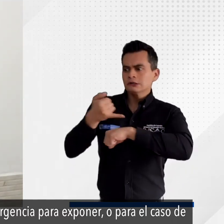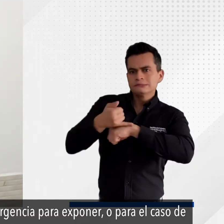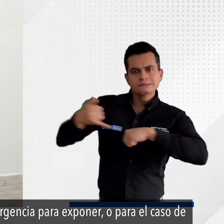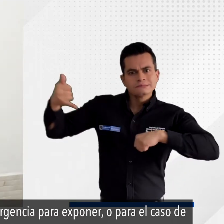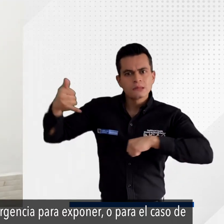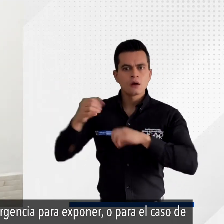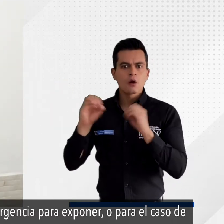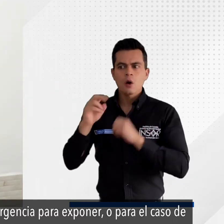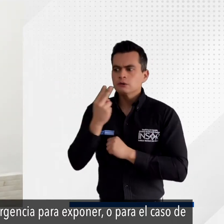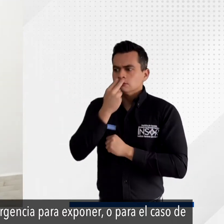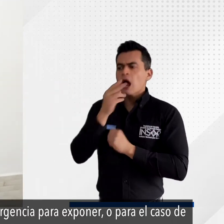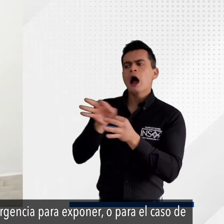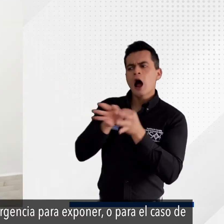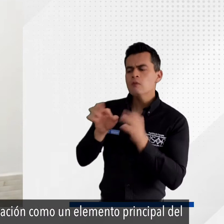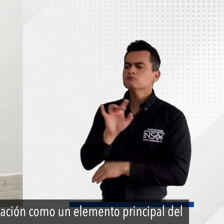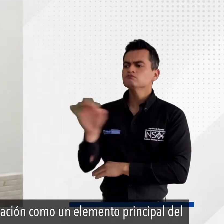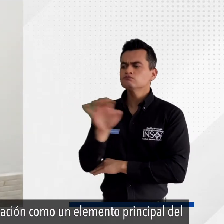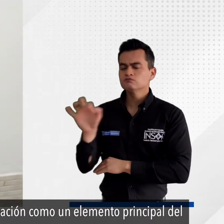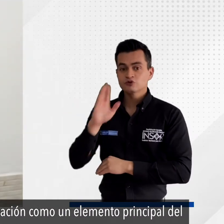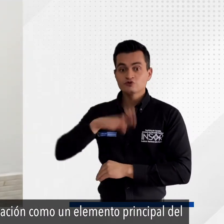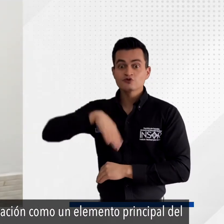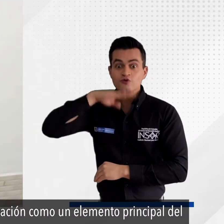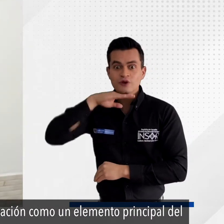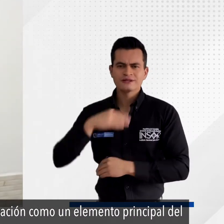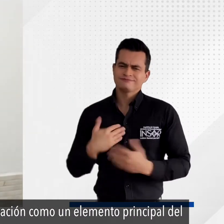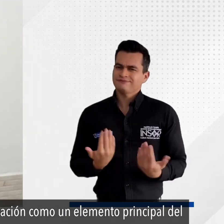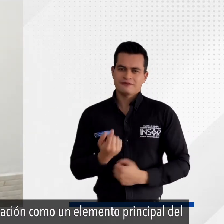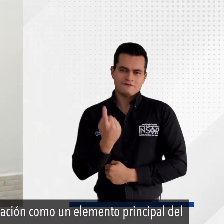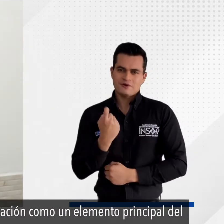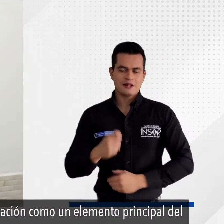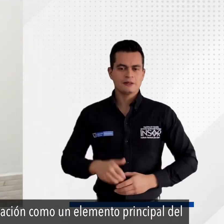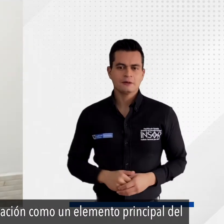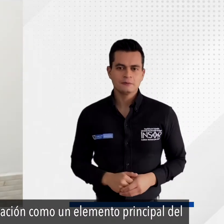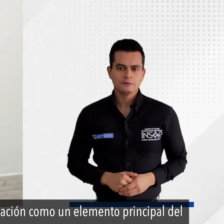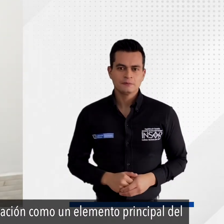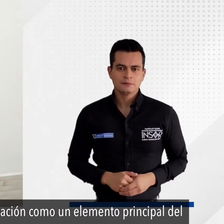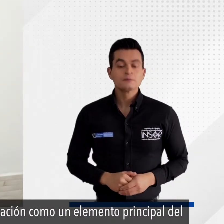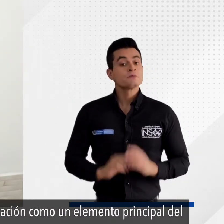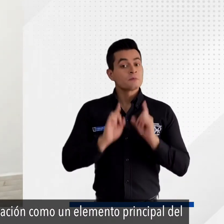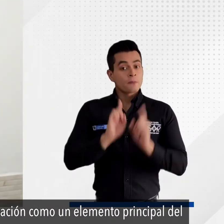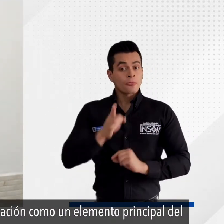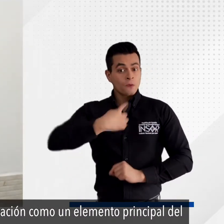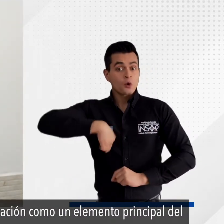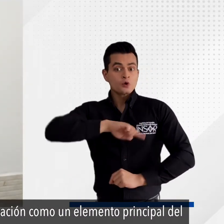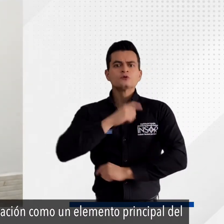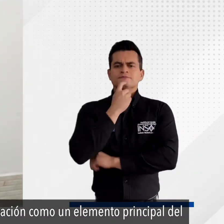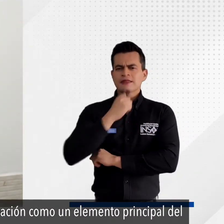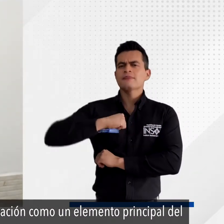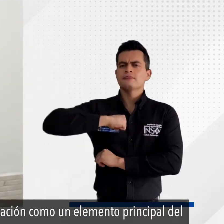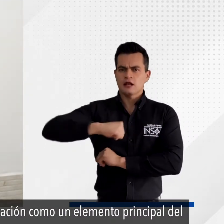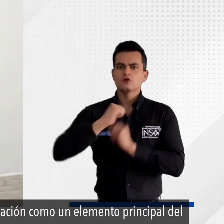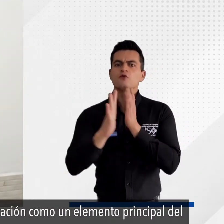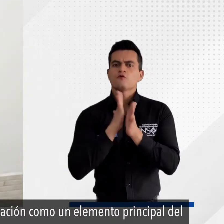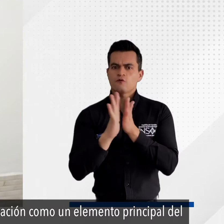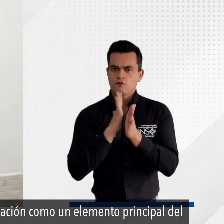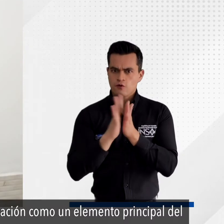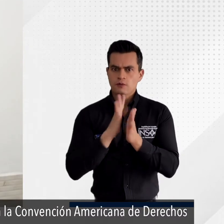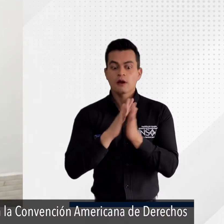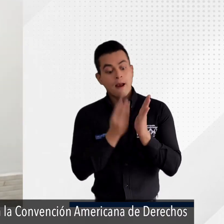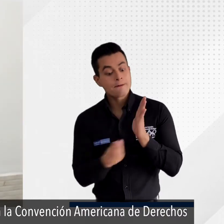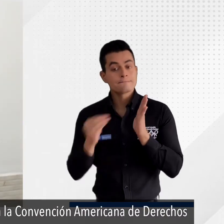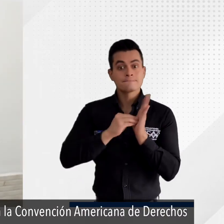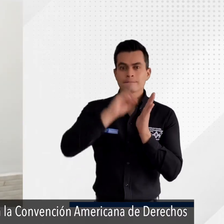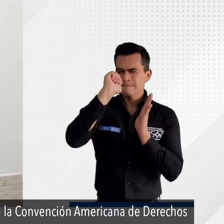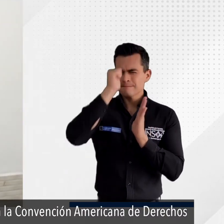sonda o un catéter, por ejemplo. Pero nosotros sí tenemos un derecho a la información como un elemento principal del derecho a la salud,